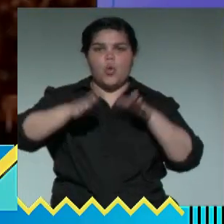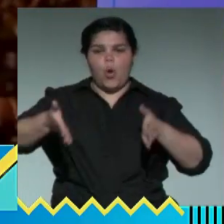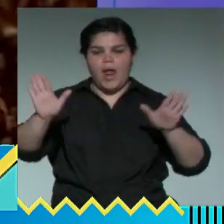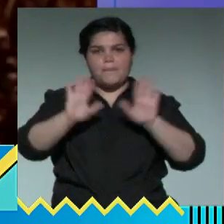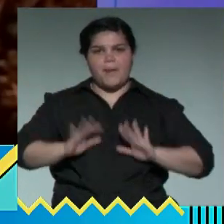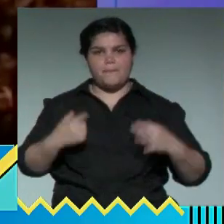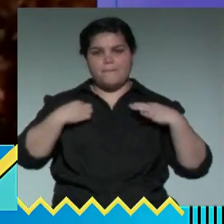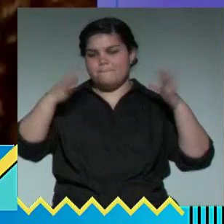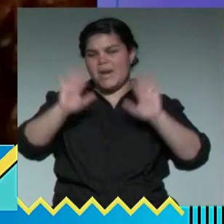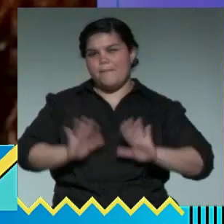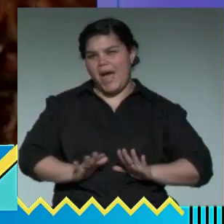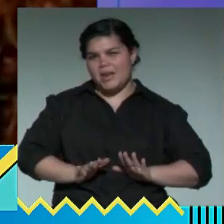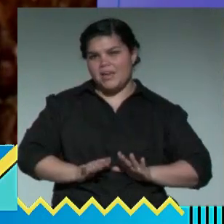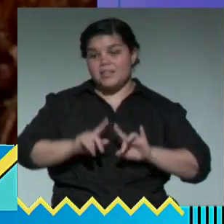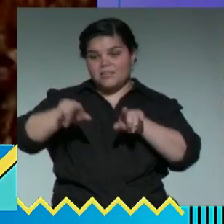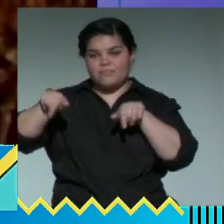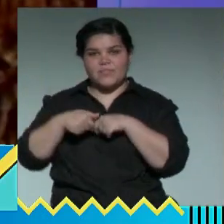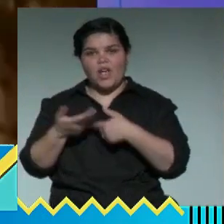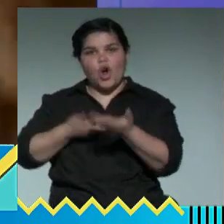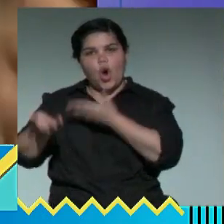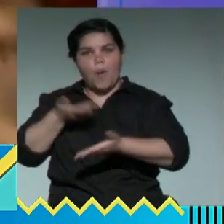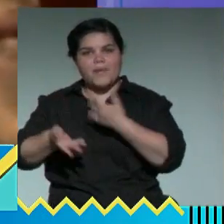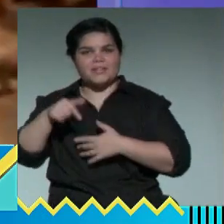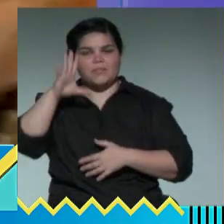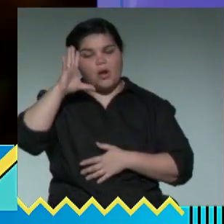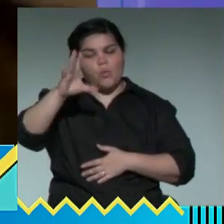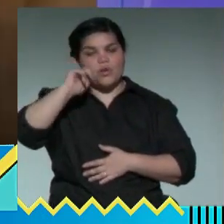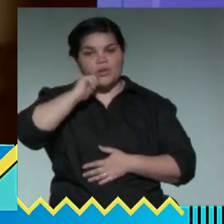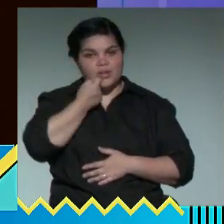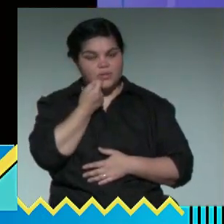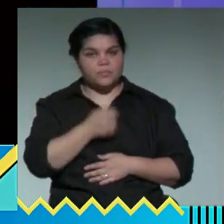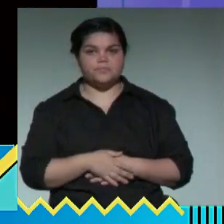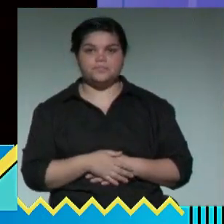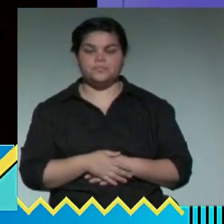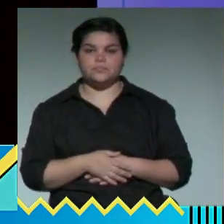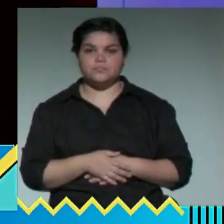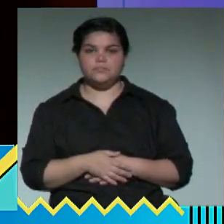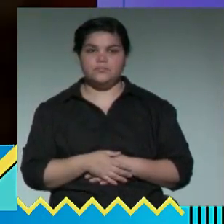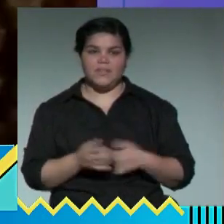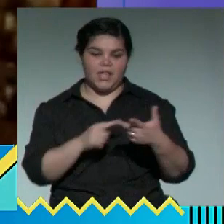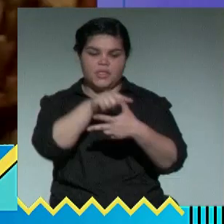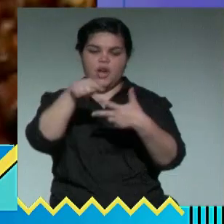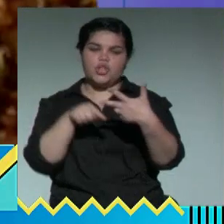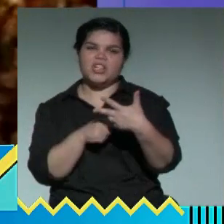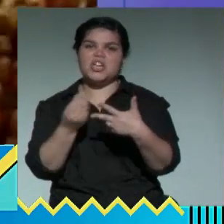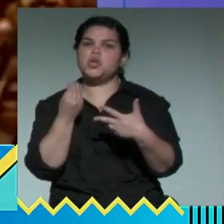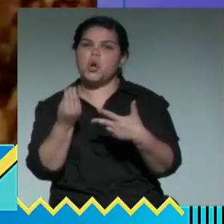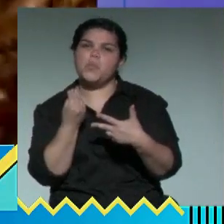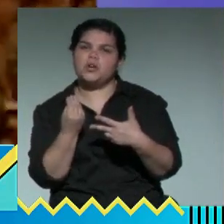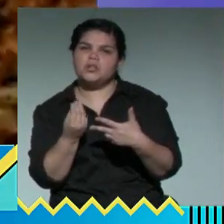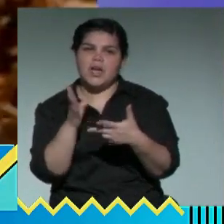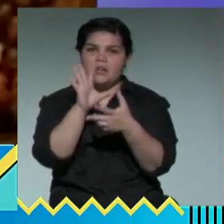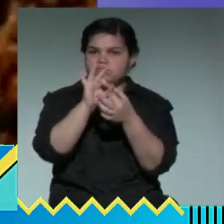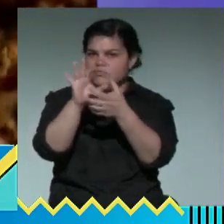mucha humanidad por parte de cada uno. Bien, y en la relación entre ellos, ¿qué veías? Mira,